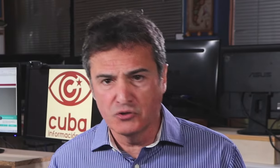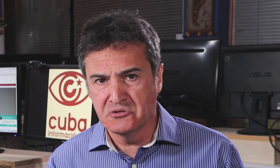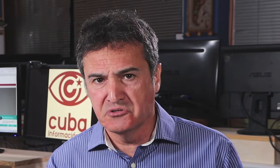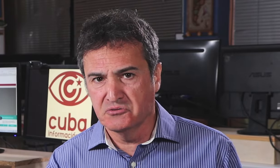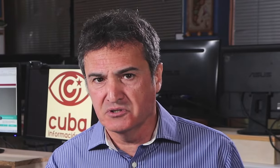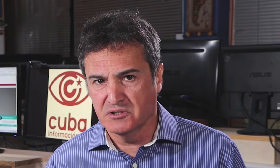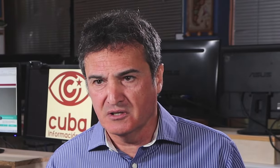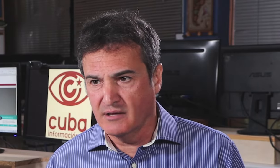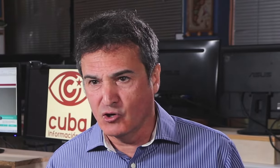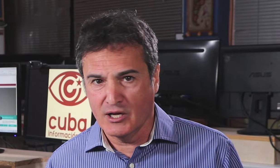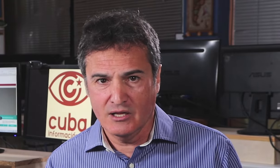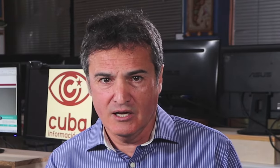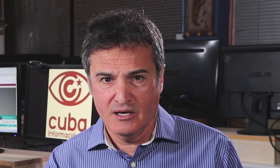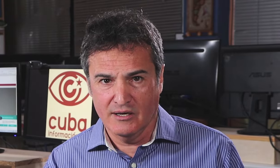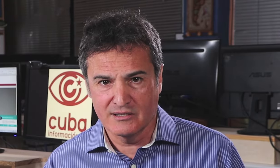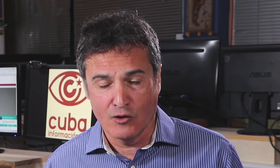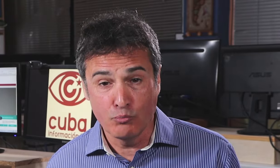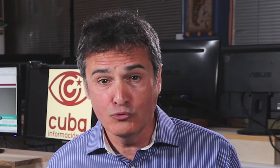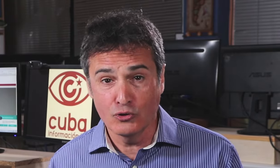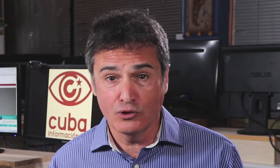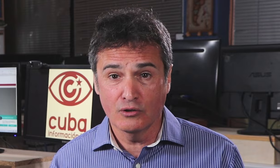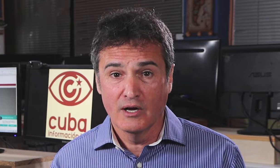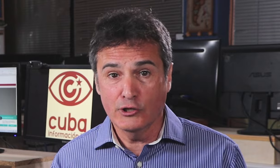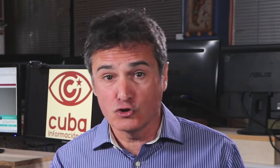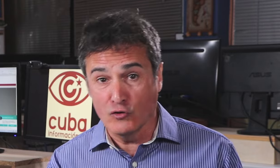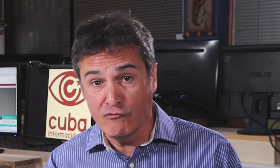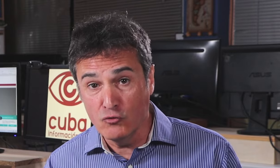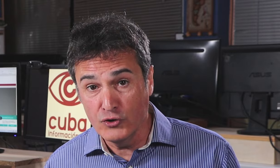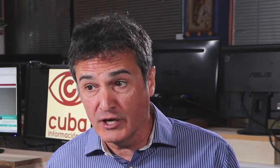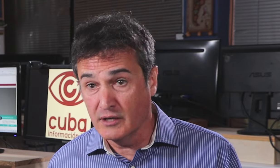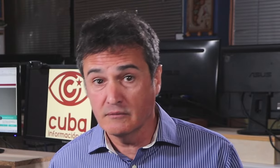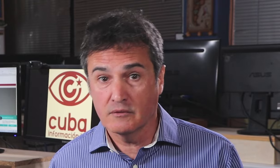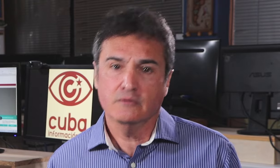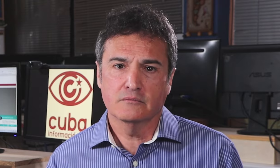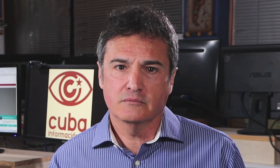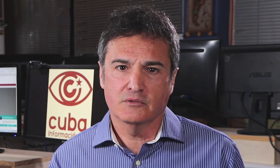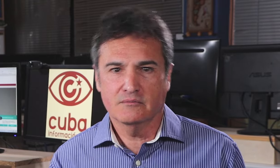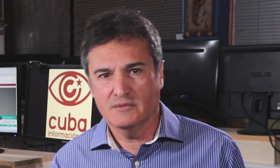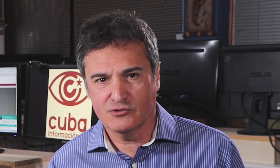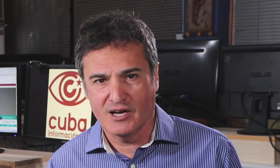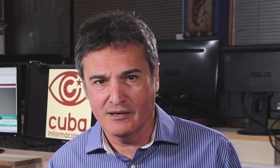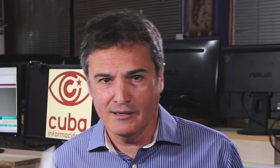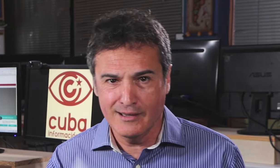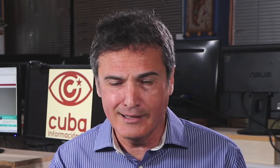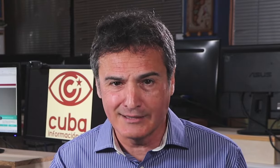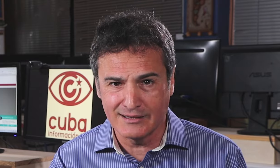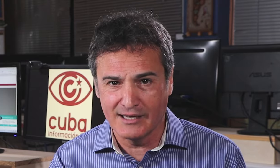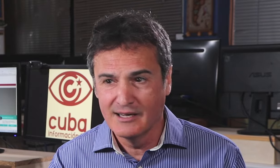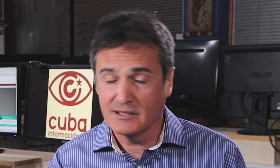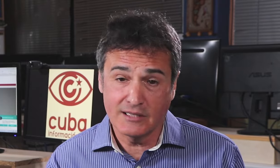Pero luego no. La democracia en estado puro, ellos no influyen, ¿no? O sea,